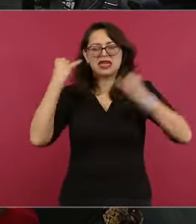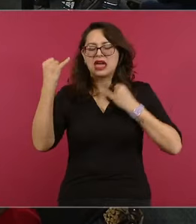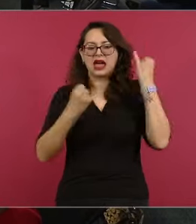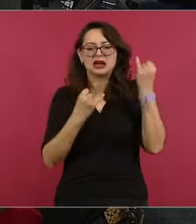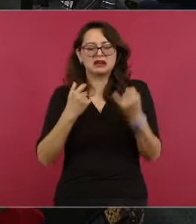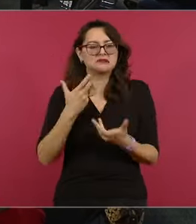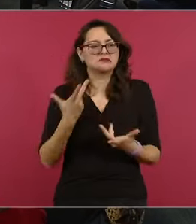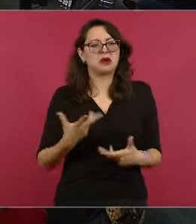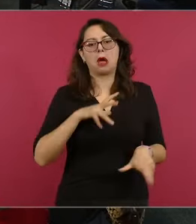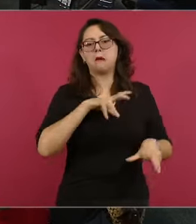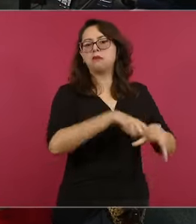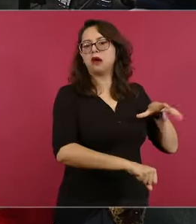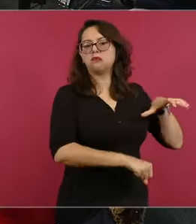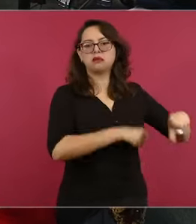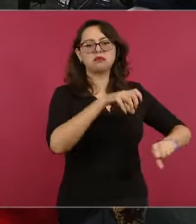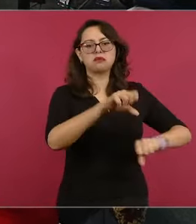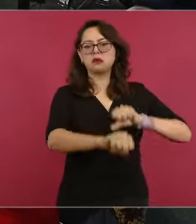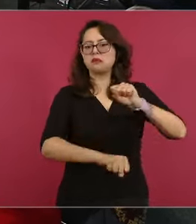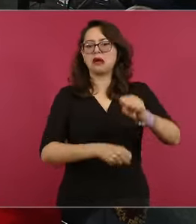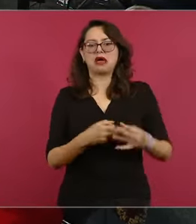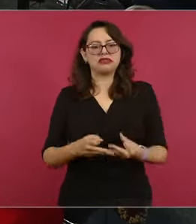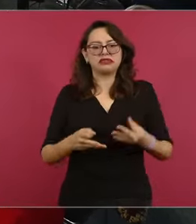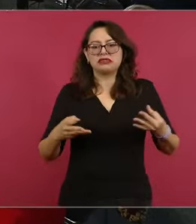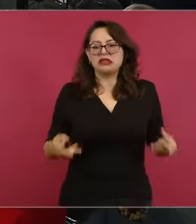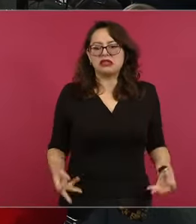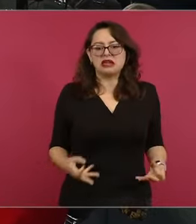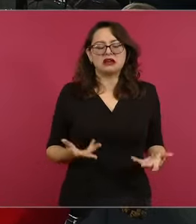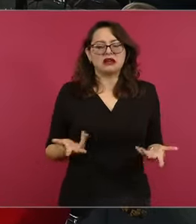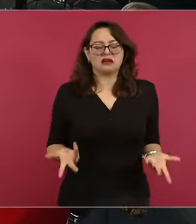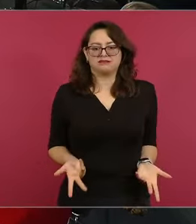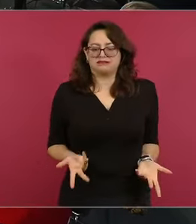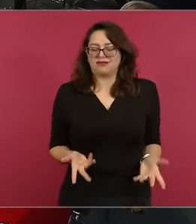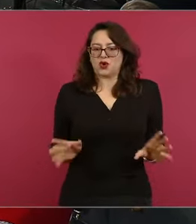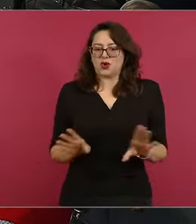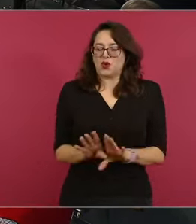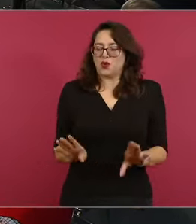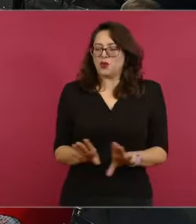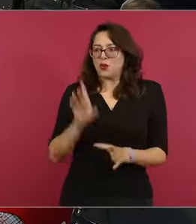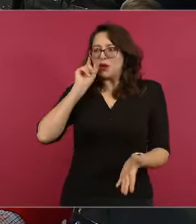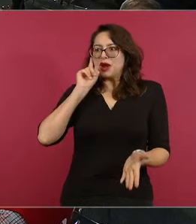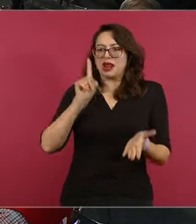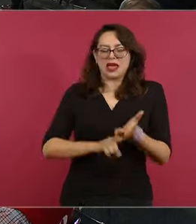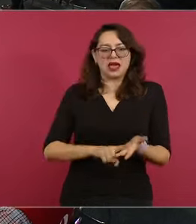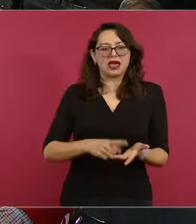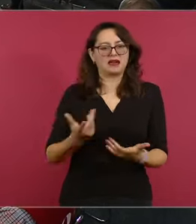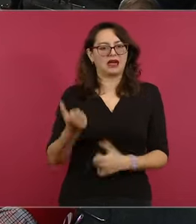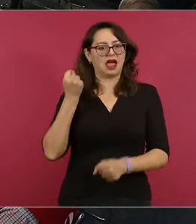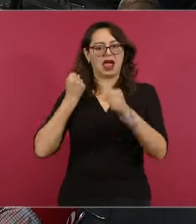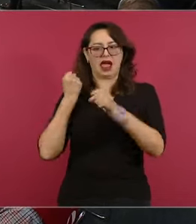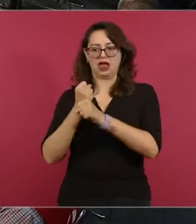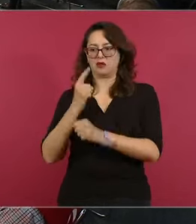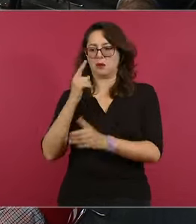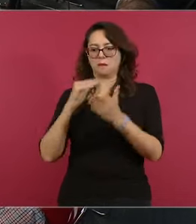pretenden quitarle sus tierras a los ejidatarios, los cuales han cuidado y trabajado desde